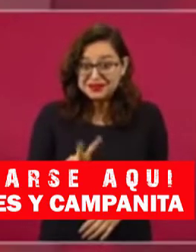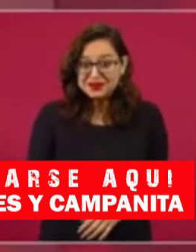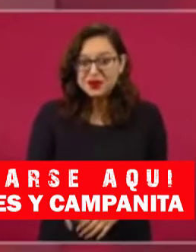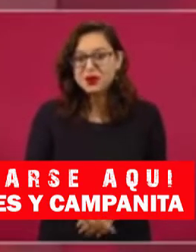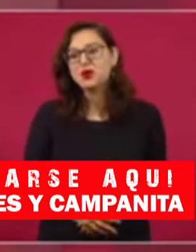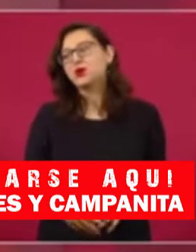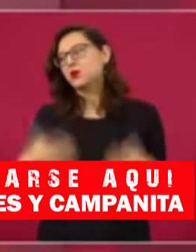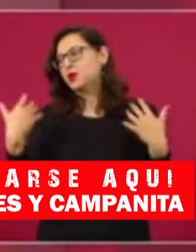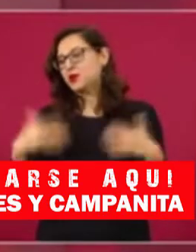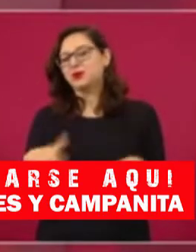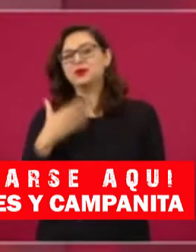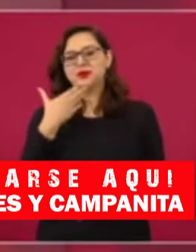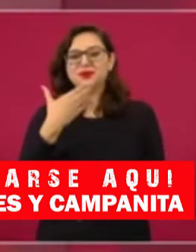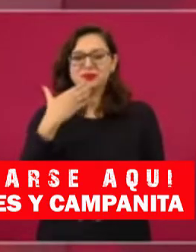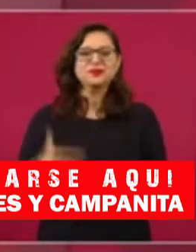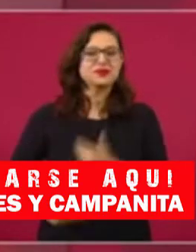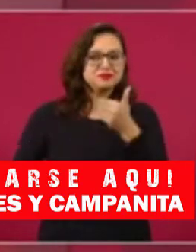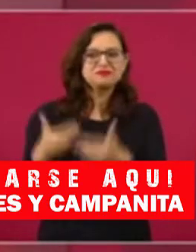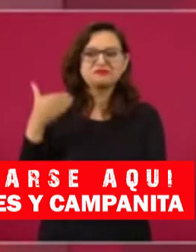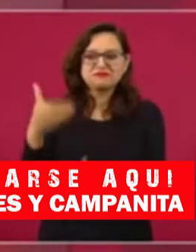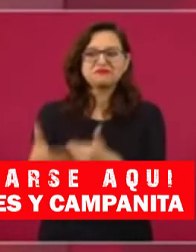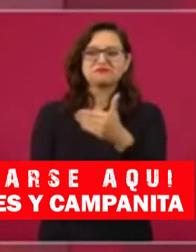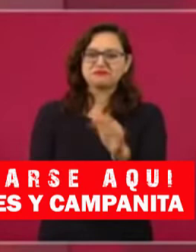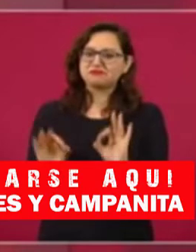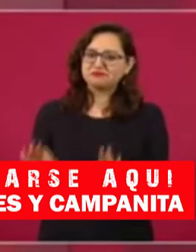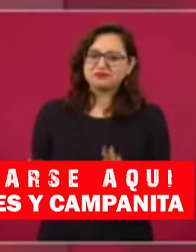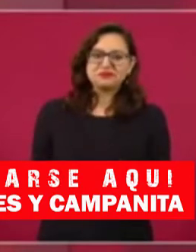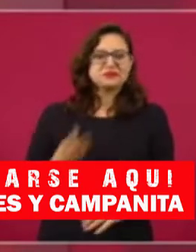vamos avanzando mucho.